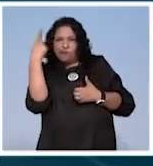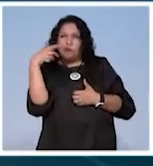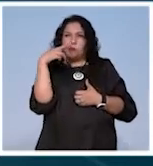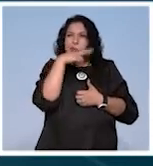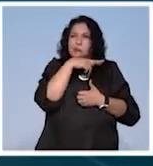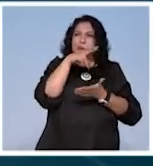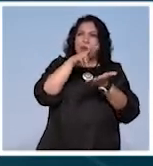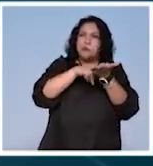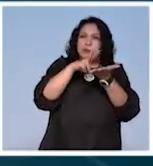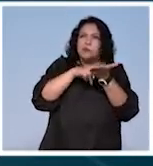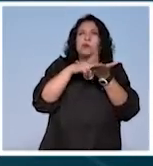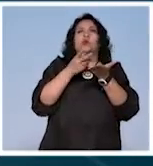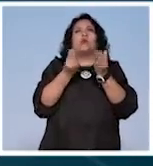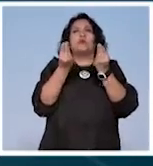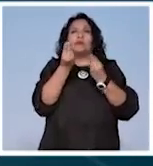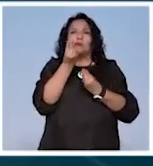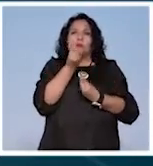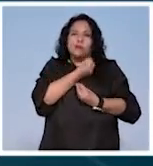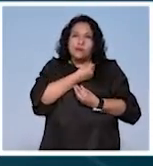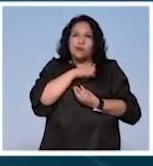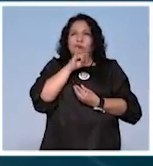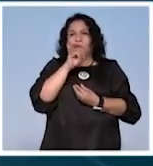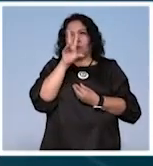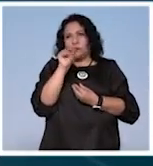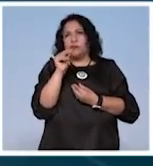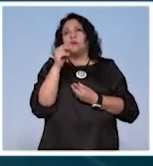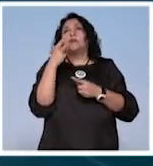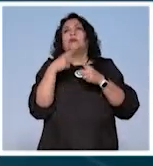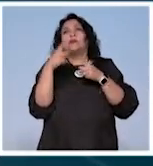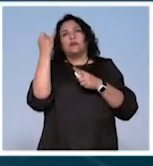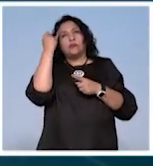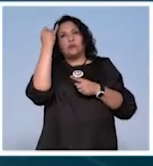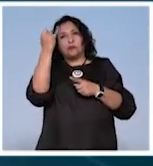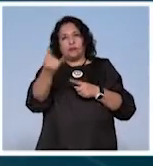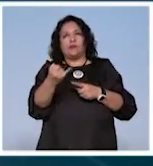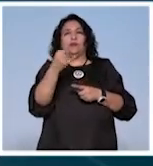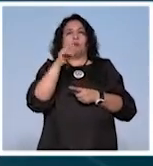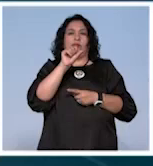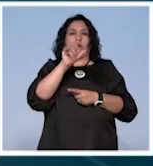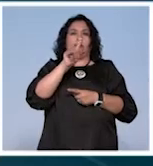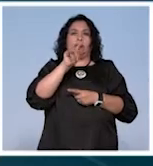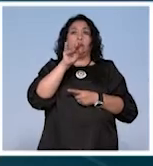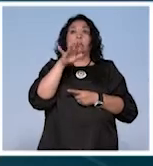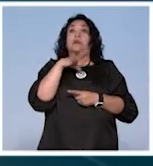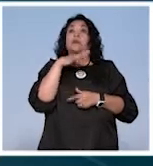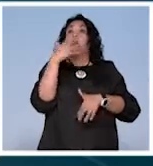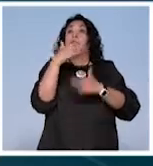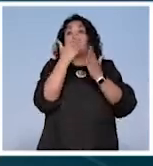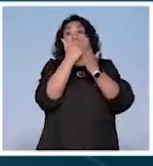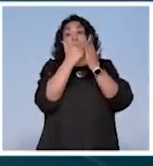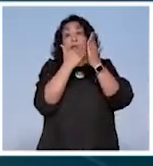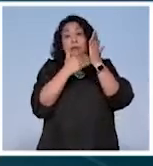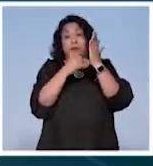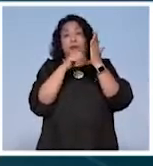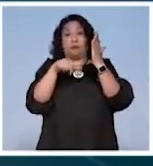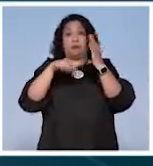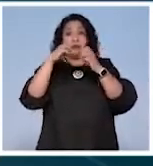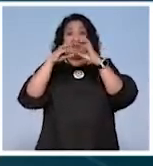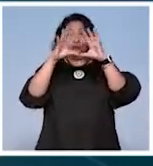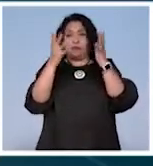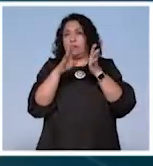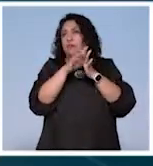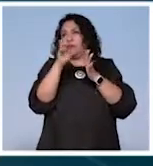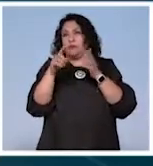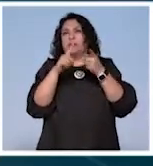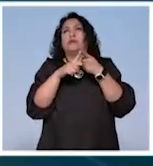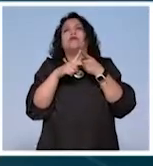rápido su valor nutricional. Diseñado por la startup Glimpact, tiene 15 criterios de impacto en el planeta, entre